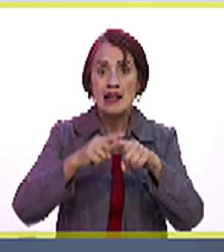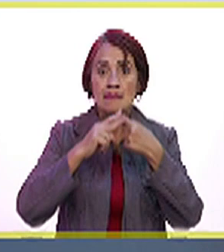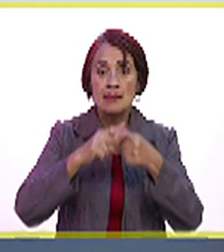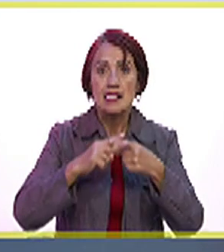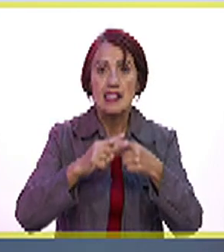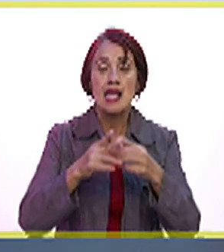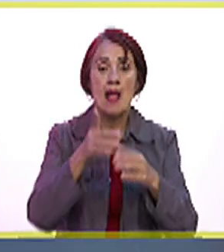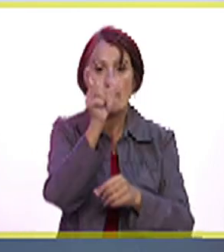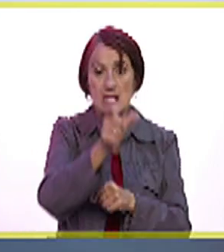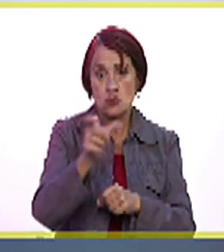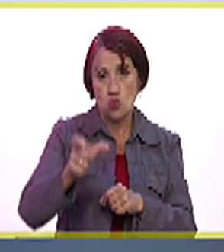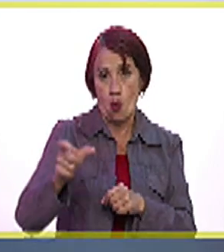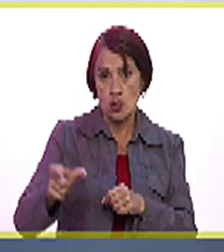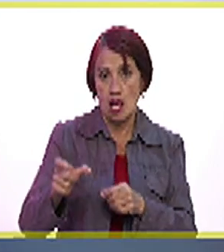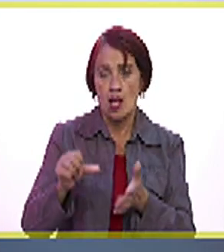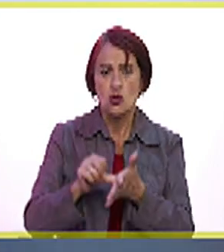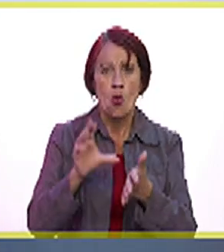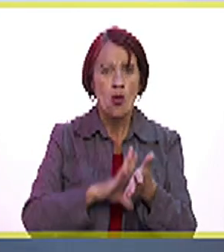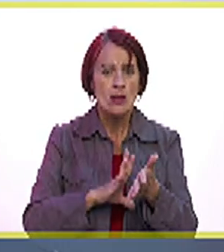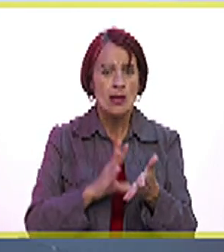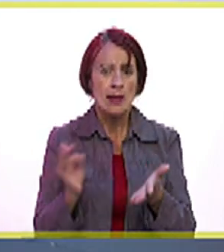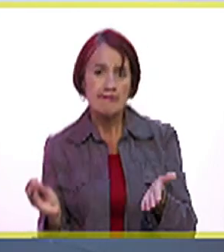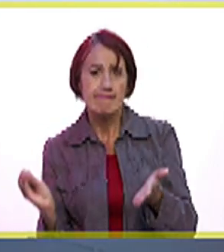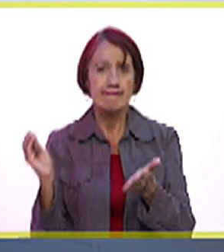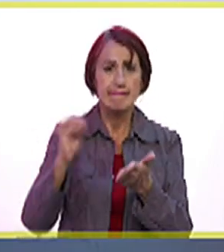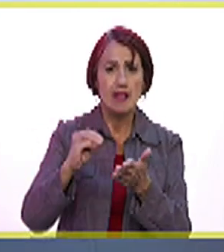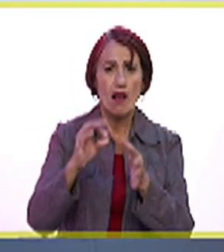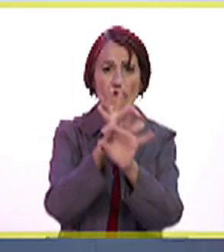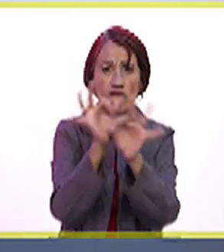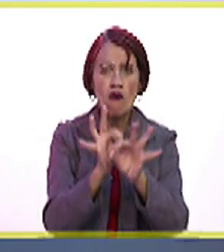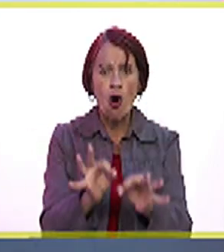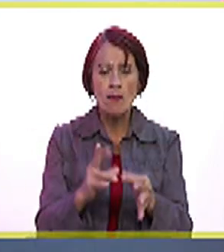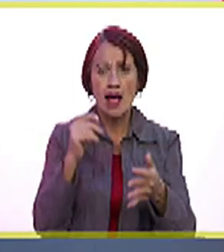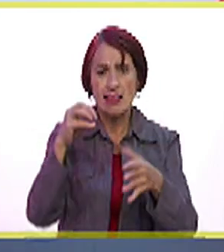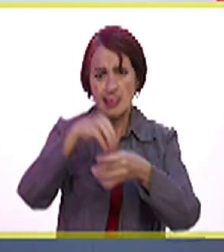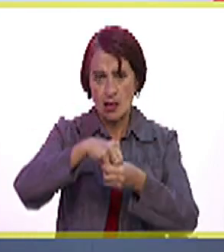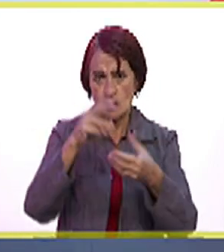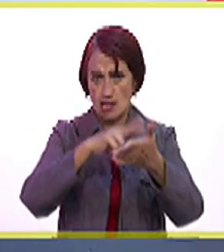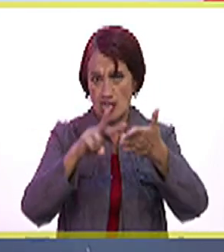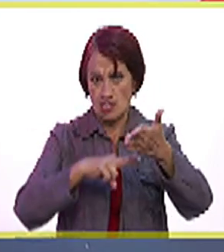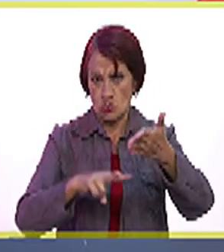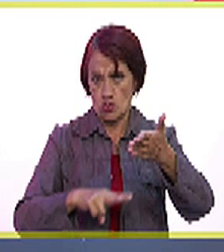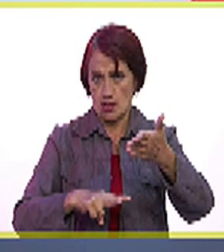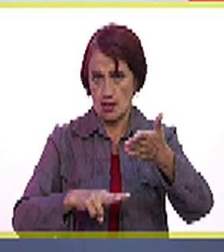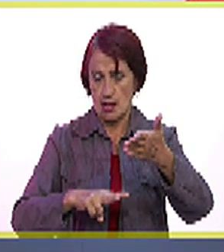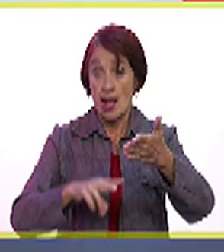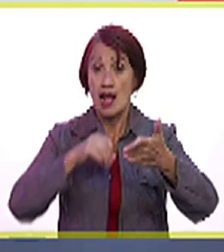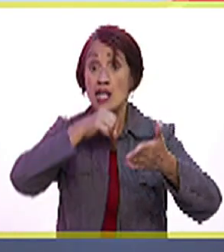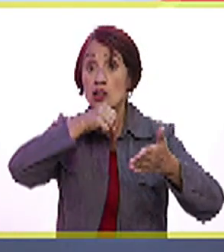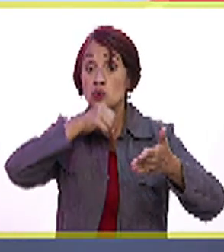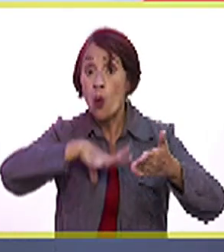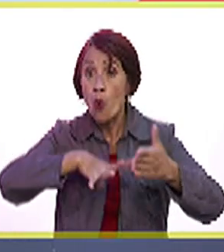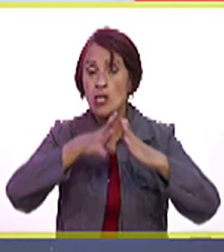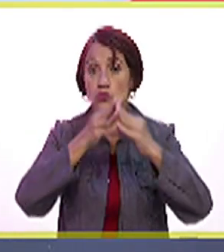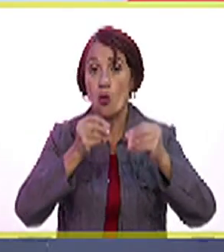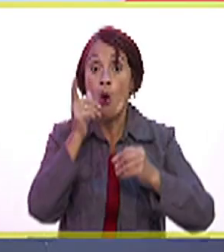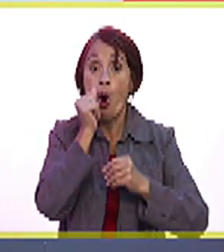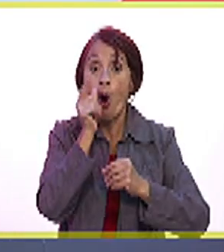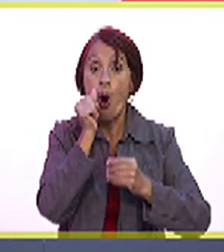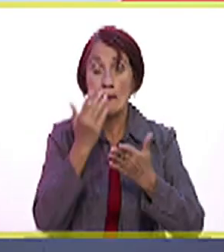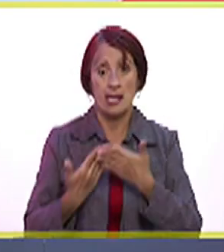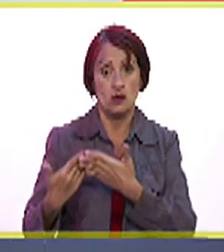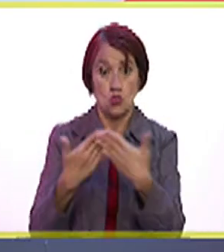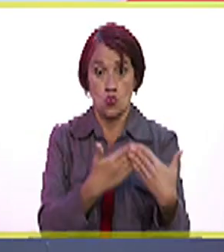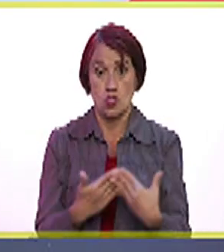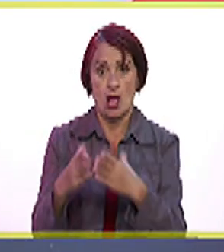en la literatura para generar cierto estilo en sus textos. Que el lector, usted, estudiante, cuando a la hora de leer cualquier